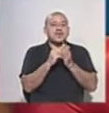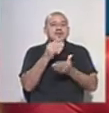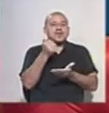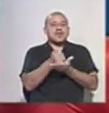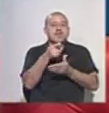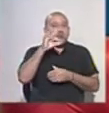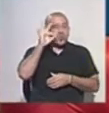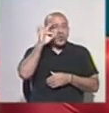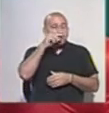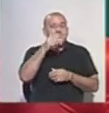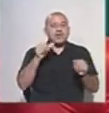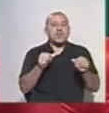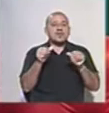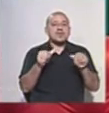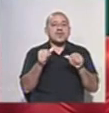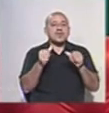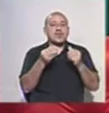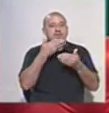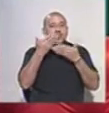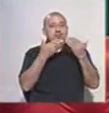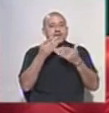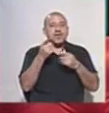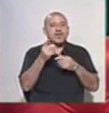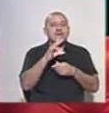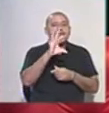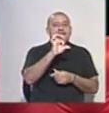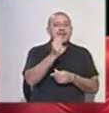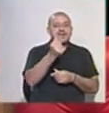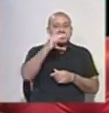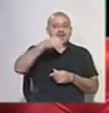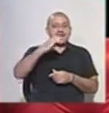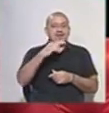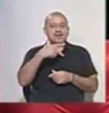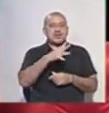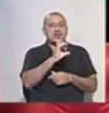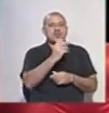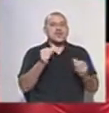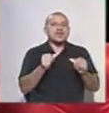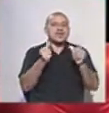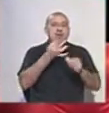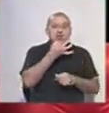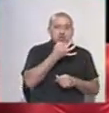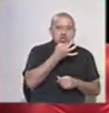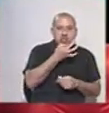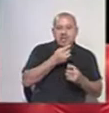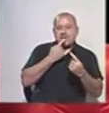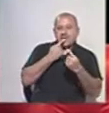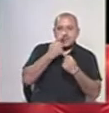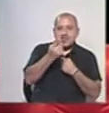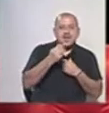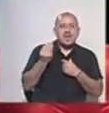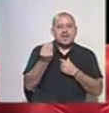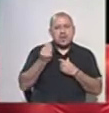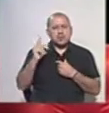en Durazno y tal. Entonces Sancho siempre era como el que hacía las bromas, ¿no? Quijote era más soñador y